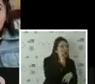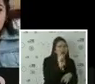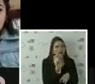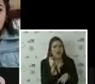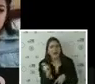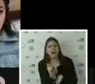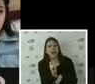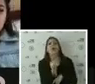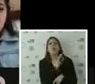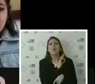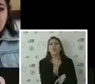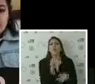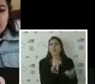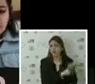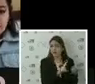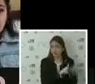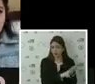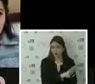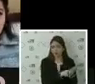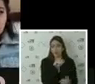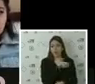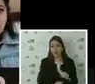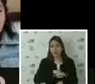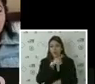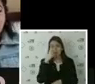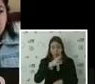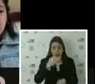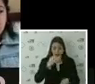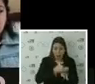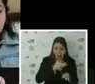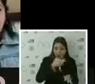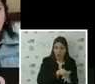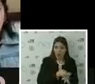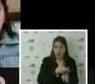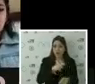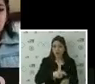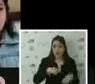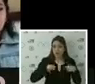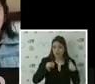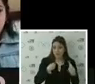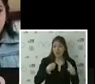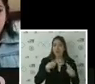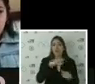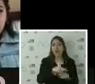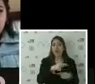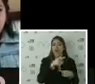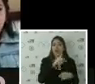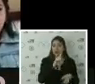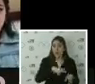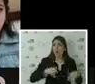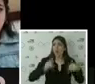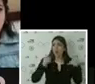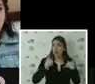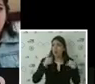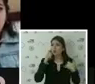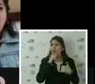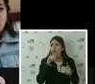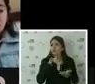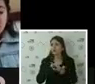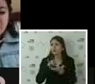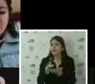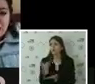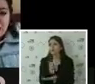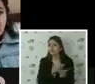Los jóvenes no son el futuro, son el presente de nuestra ciudad, son los que más han estado aportando. Los jóvenes son súper solidarios. También tenemos